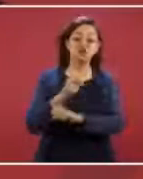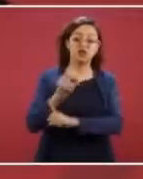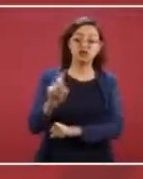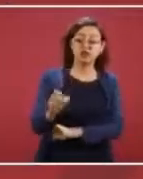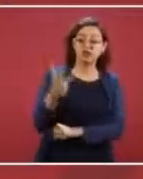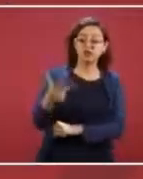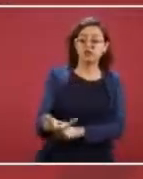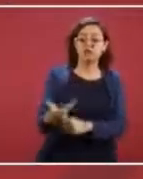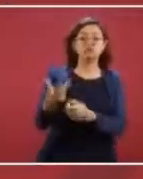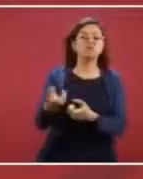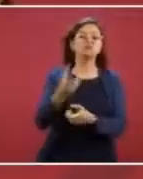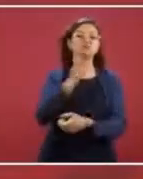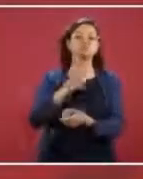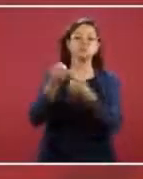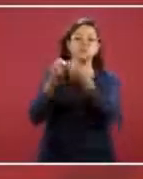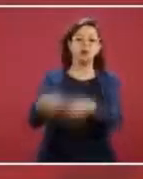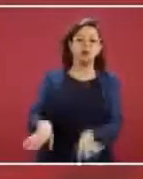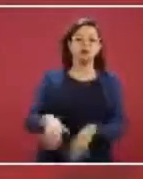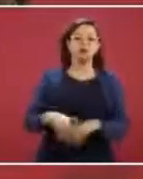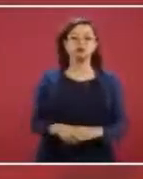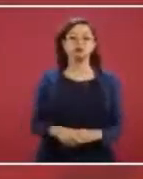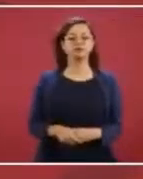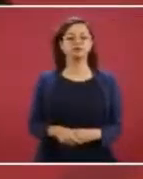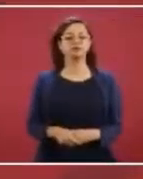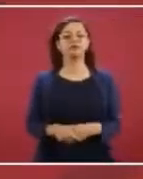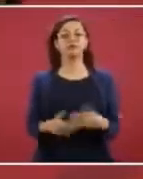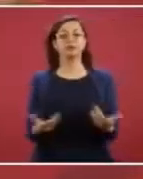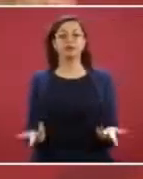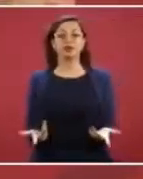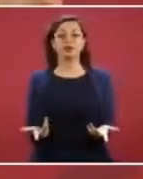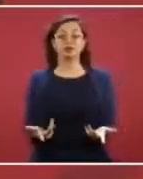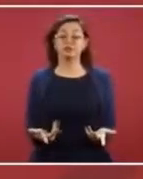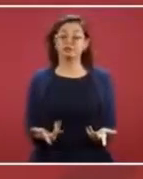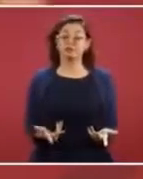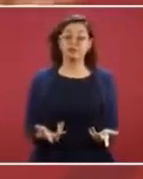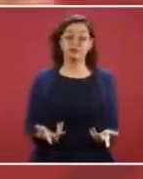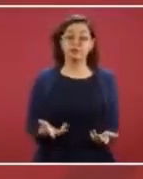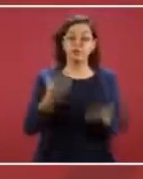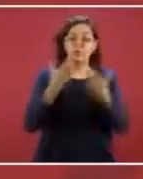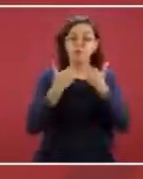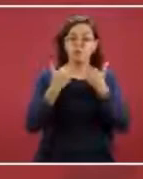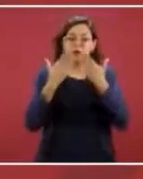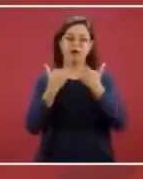los claroscuros que se tienen en el gobierno,